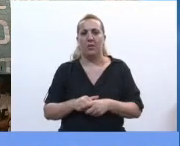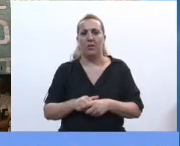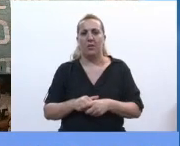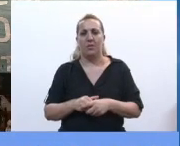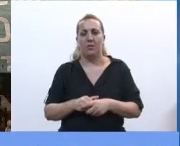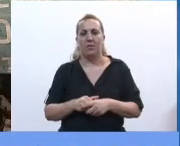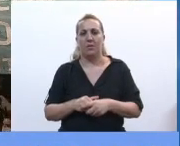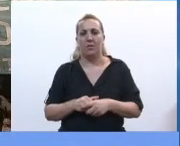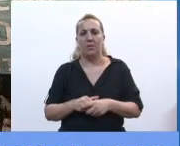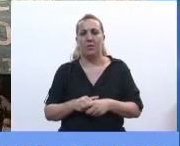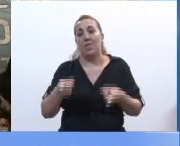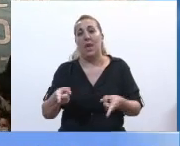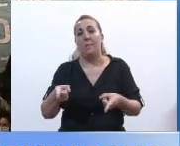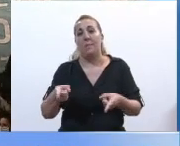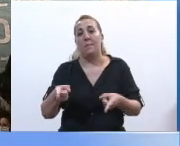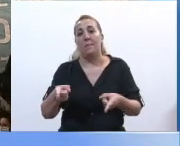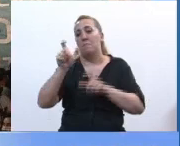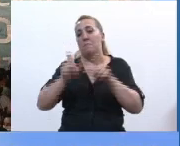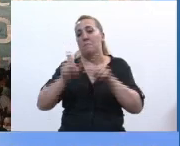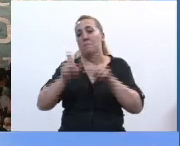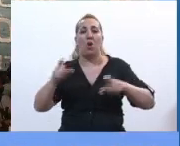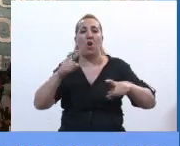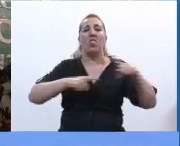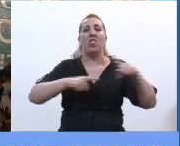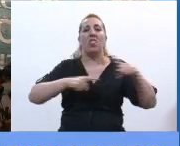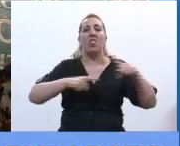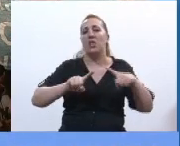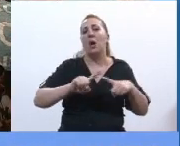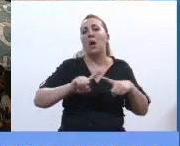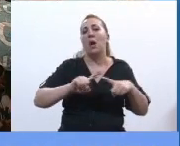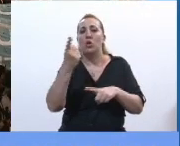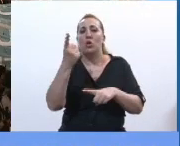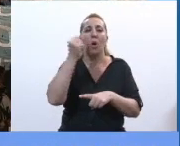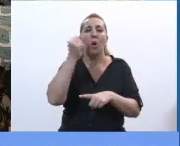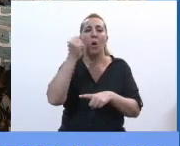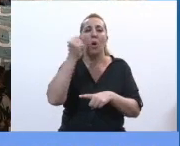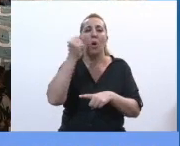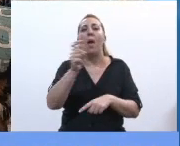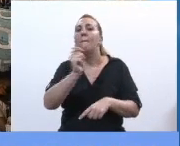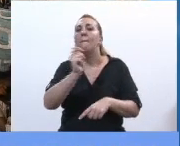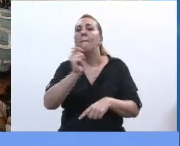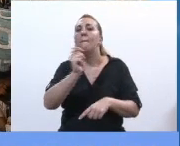dirigentes políticas políticos periodistas